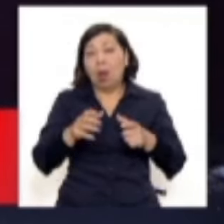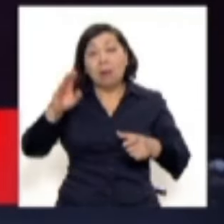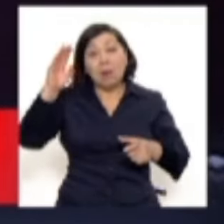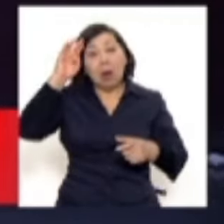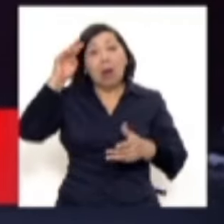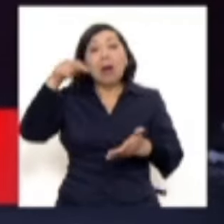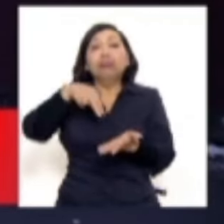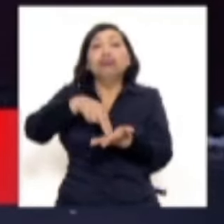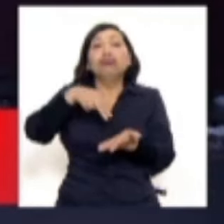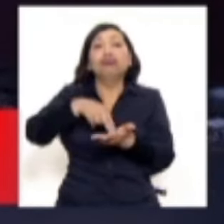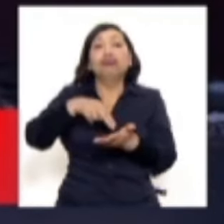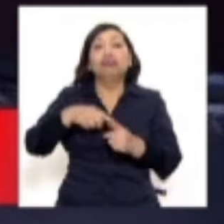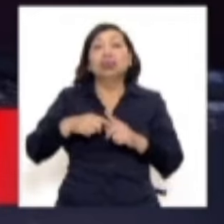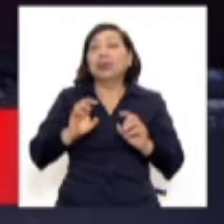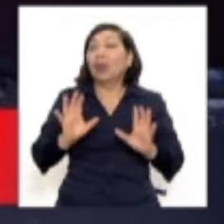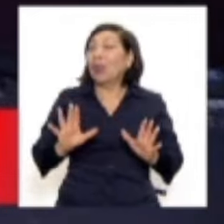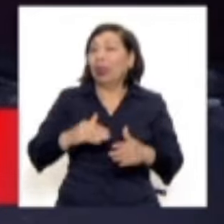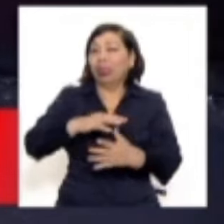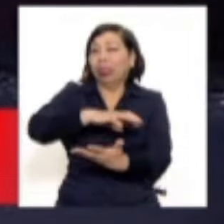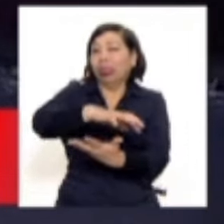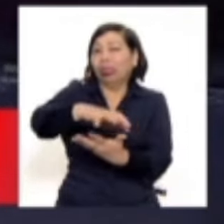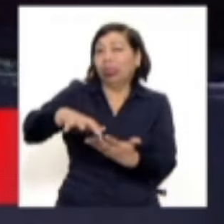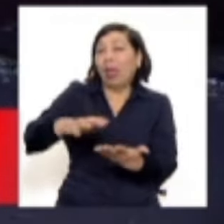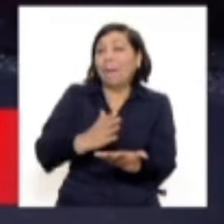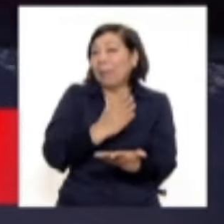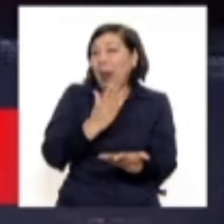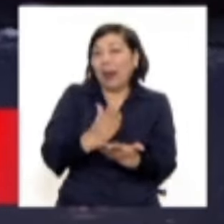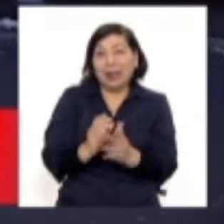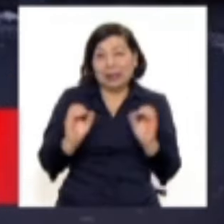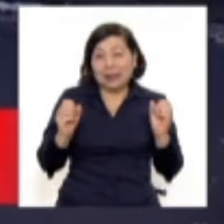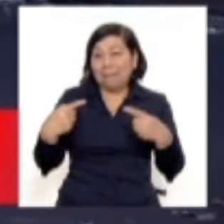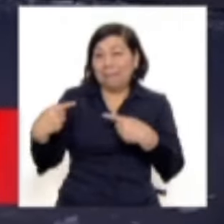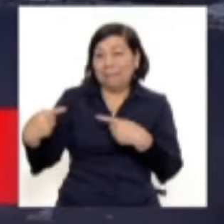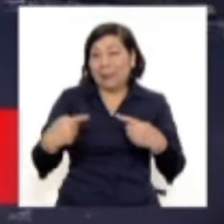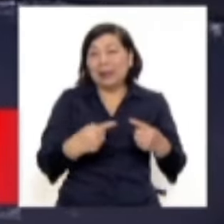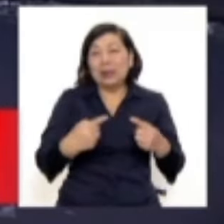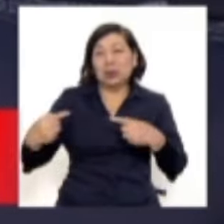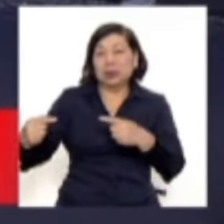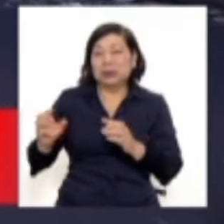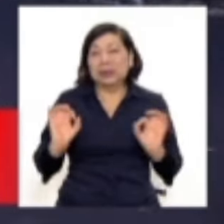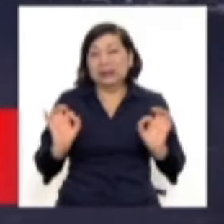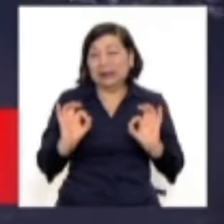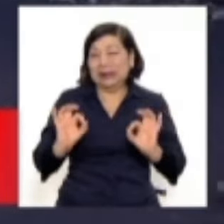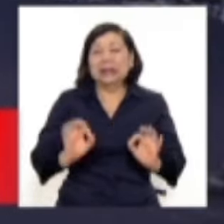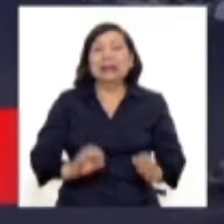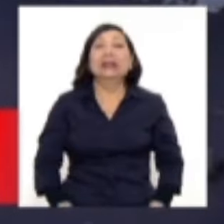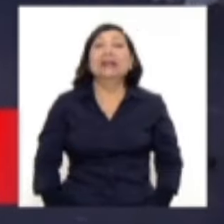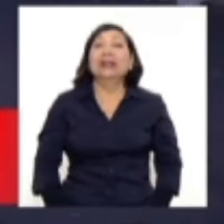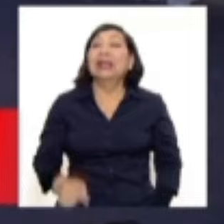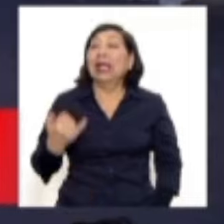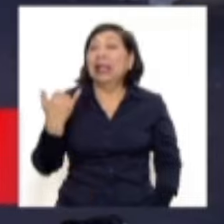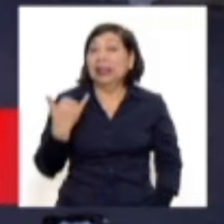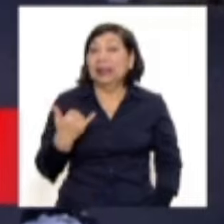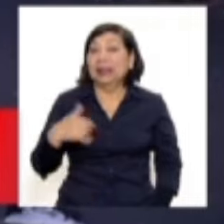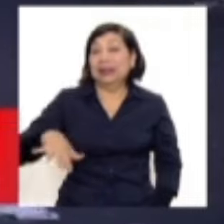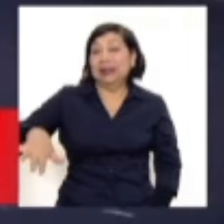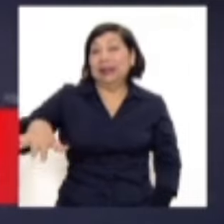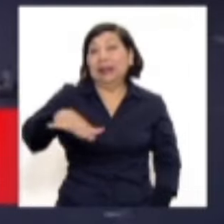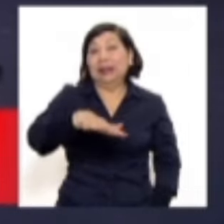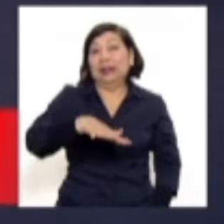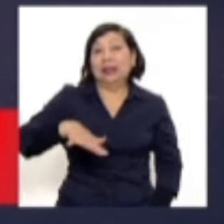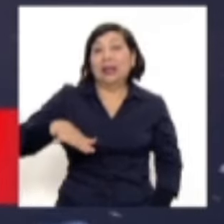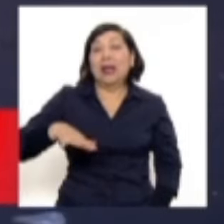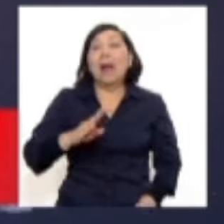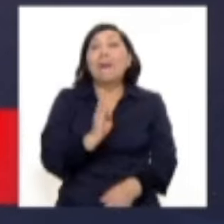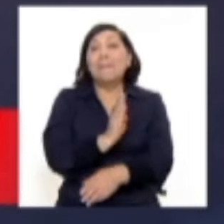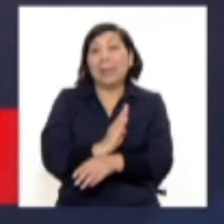la Policía Nacional para que no se genere caos ni peleas, enfrentamientos de ningún tipo aquí en el